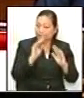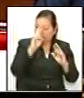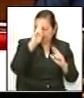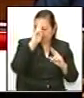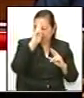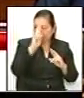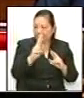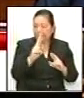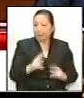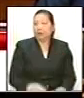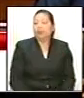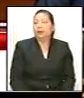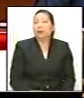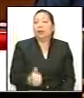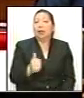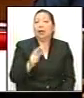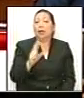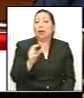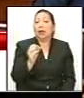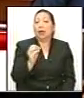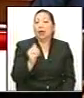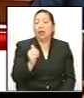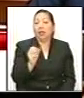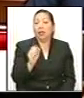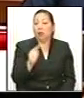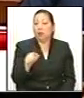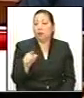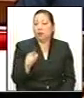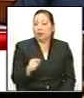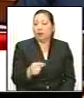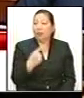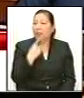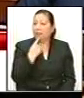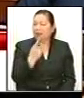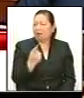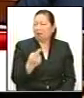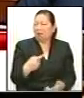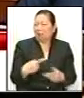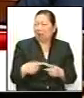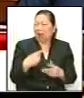respeto. La señora Arauz, al ingresar, nos ha manifestado